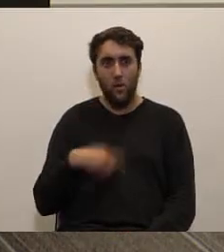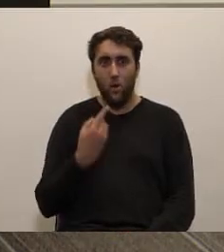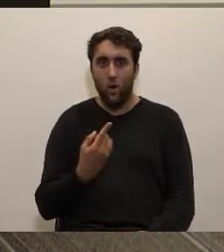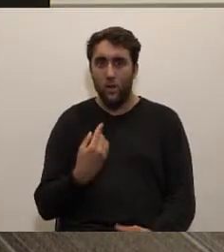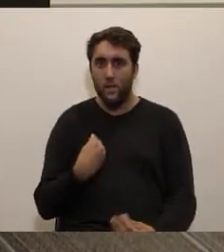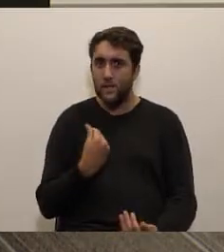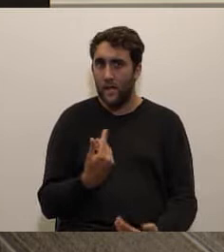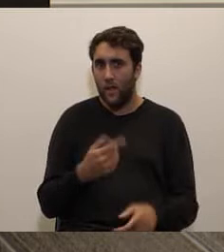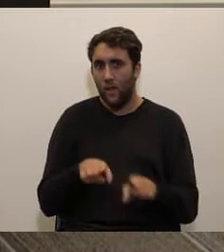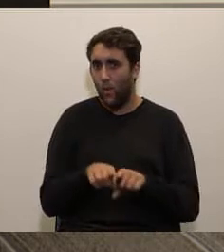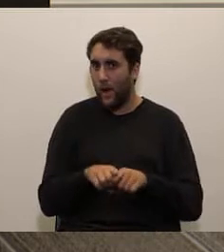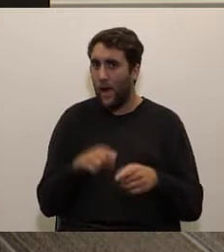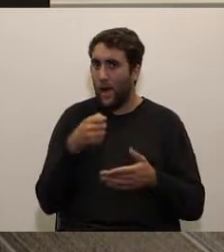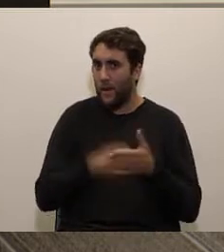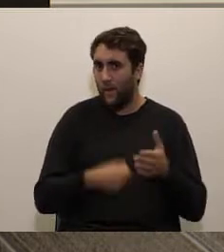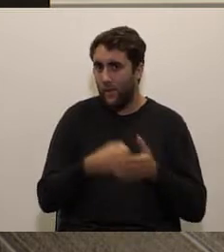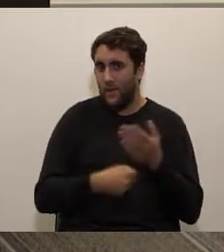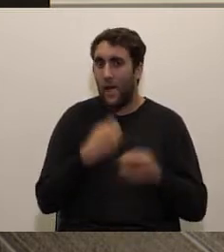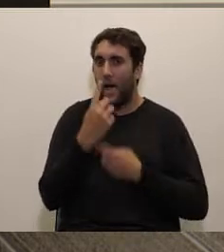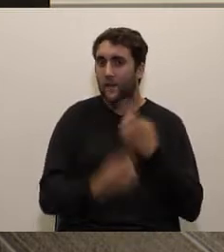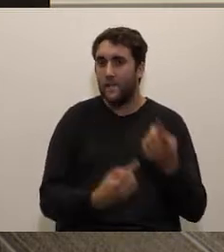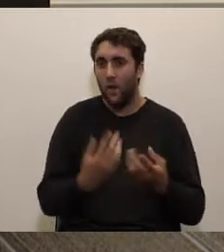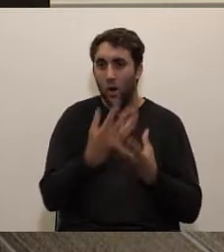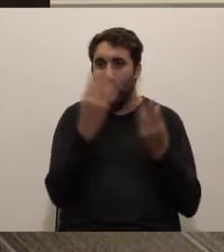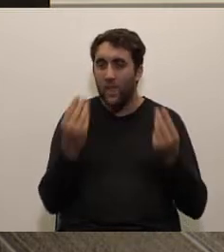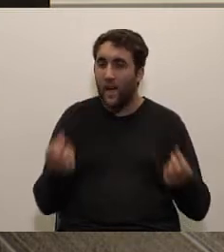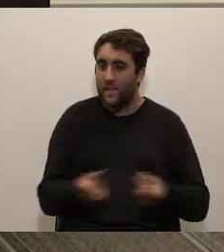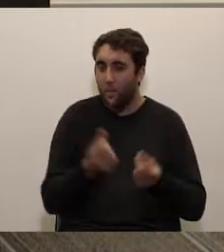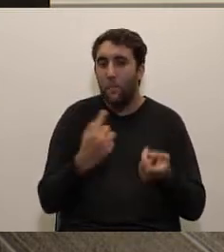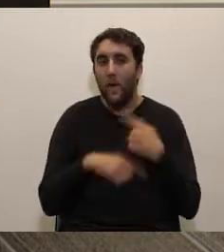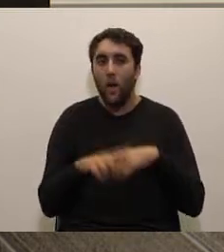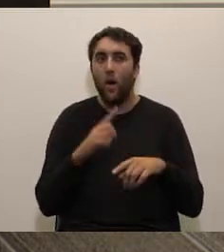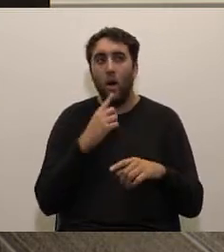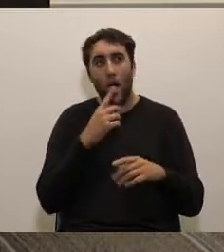poco activistas, aunque omitamos a veces la acción, pero como escuchándolos.